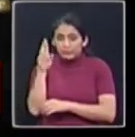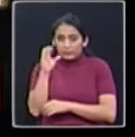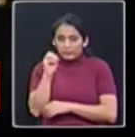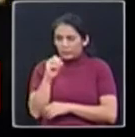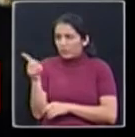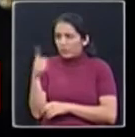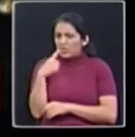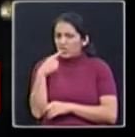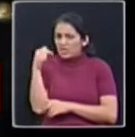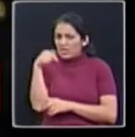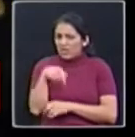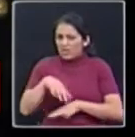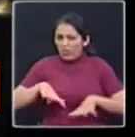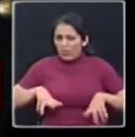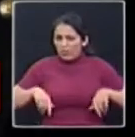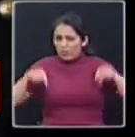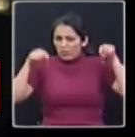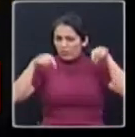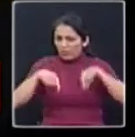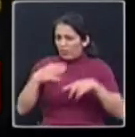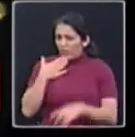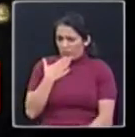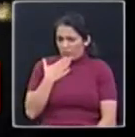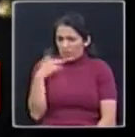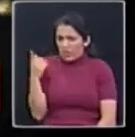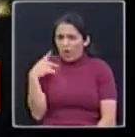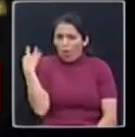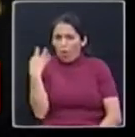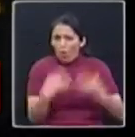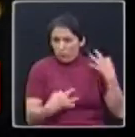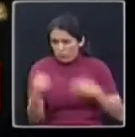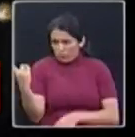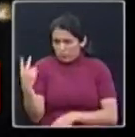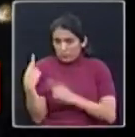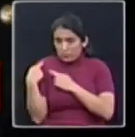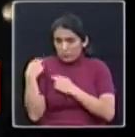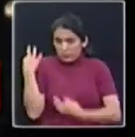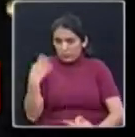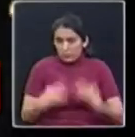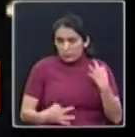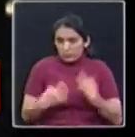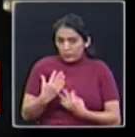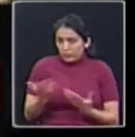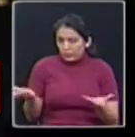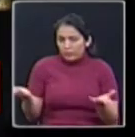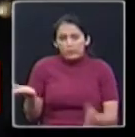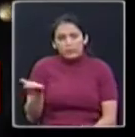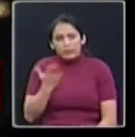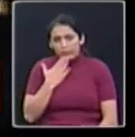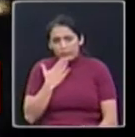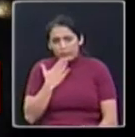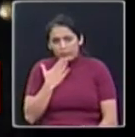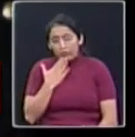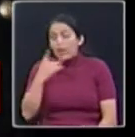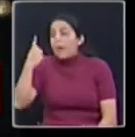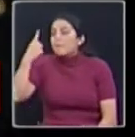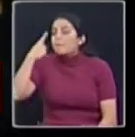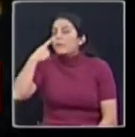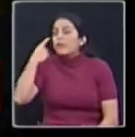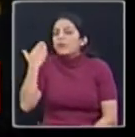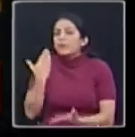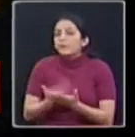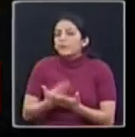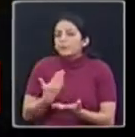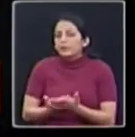Etapa. Él ya es juez. Él ya juzga, ya se adelanta a decir que hay corrupción, él tendrá que probar